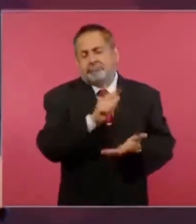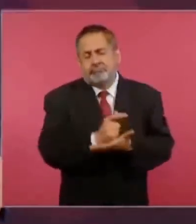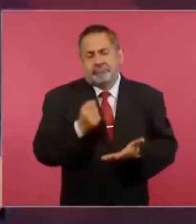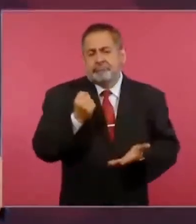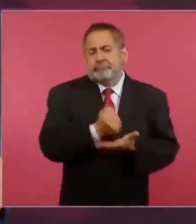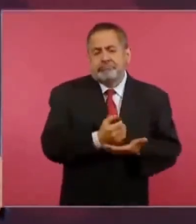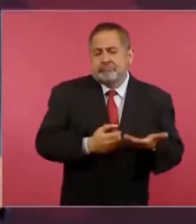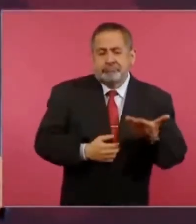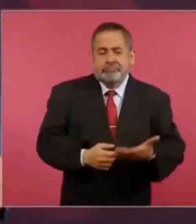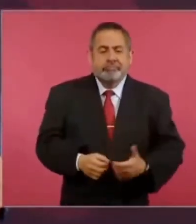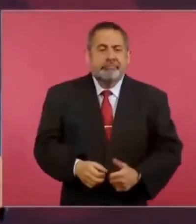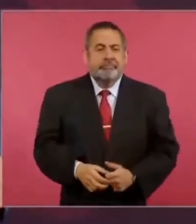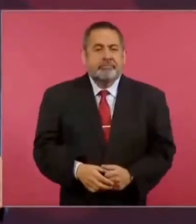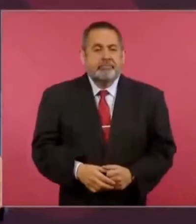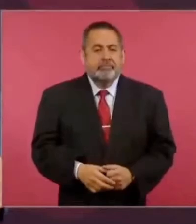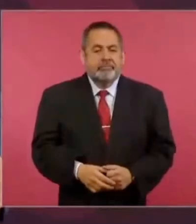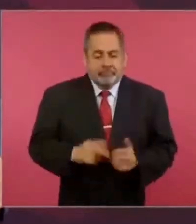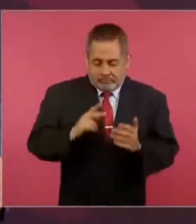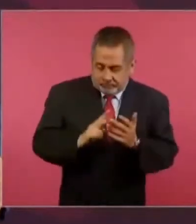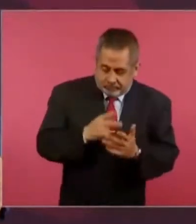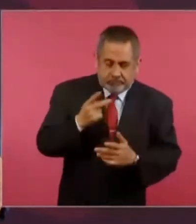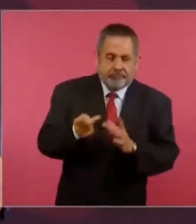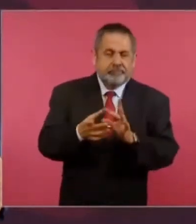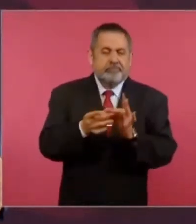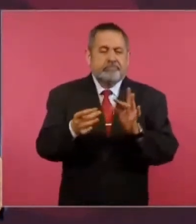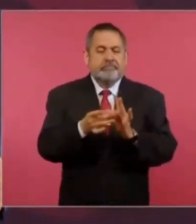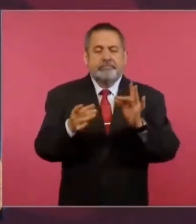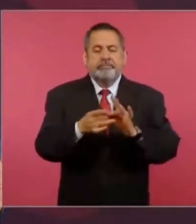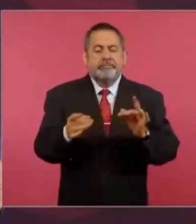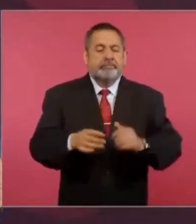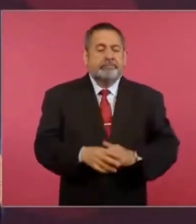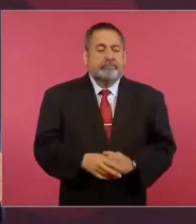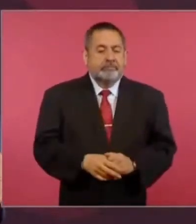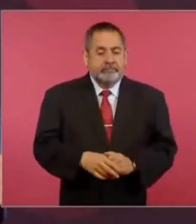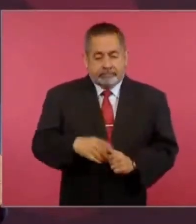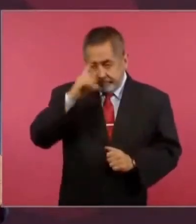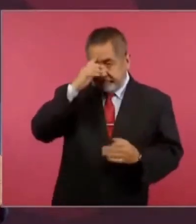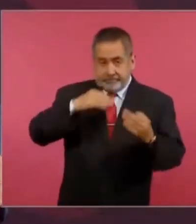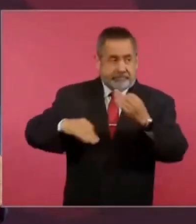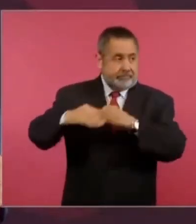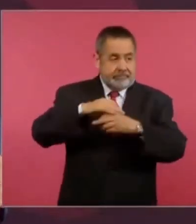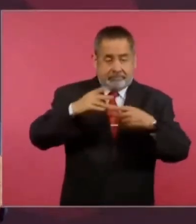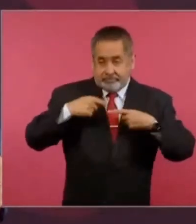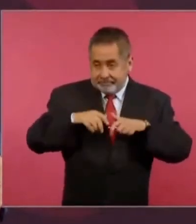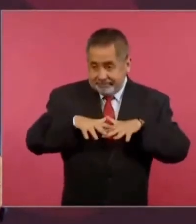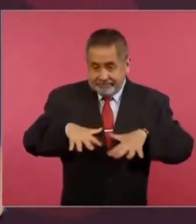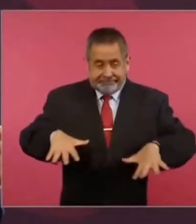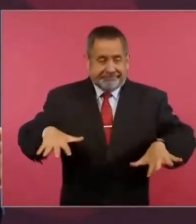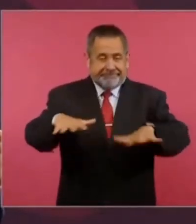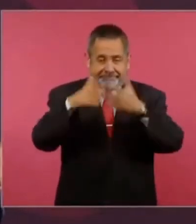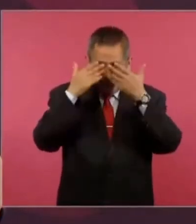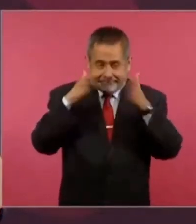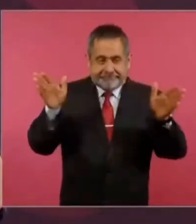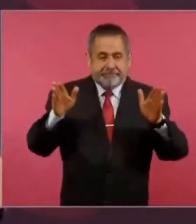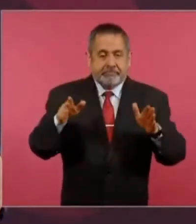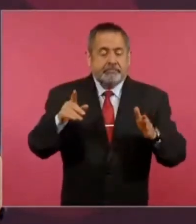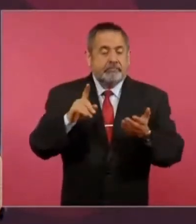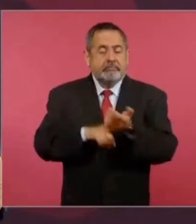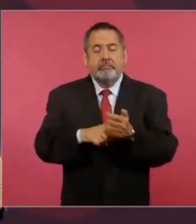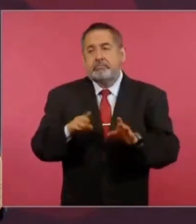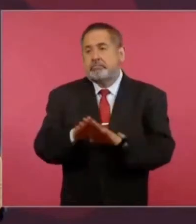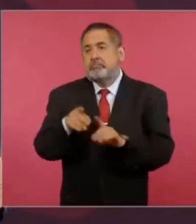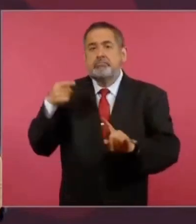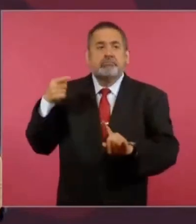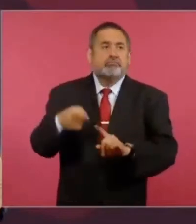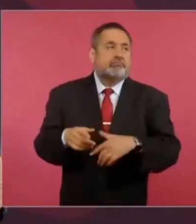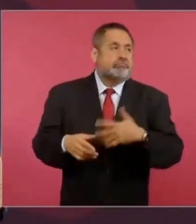Se los vuelvo a explicar. Esto para todos los trabajadores, porque estamos hablando como